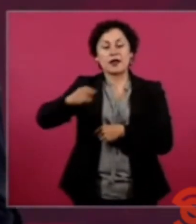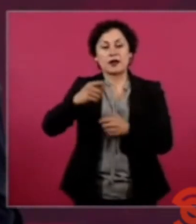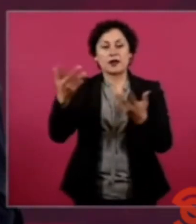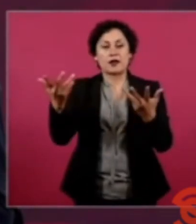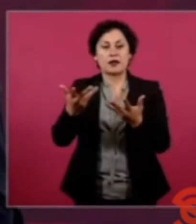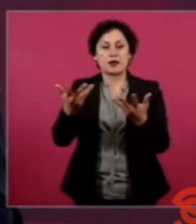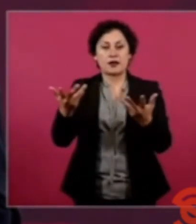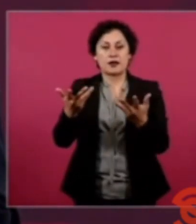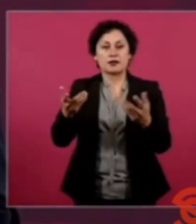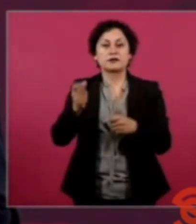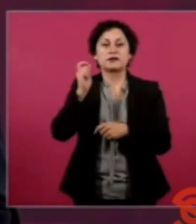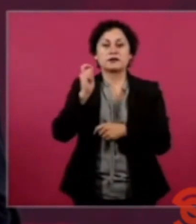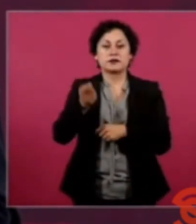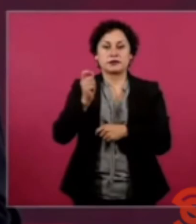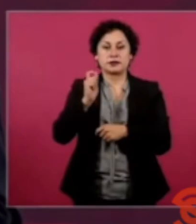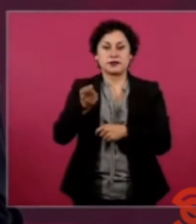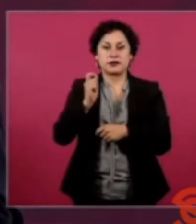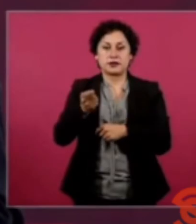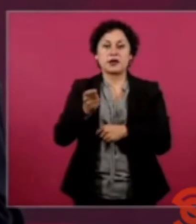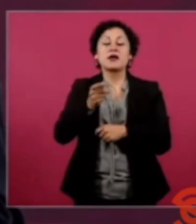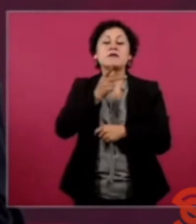la expropiación del petróleo